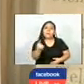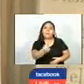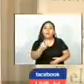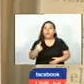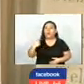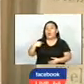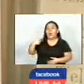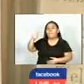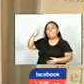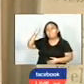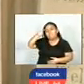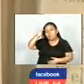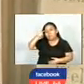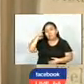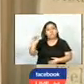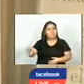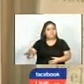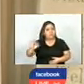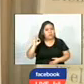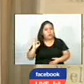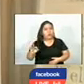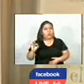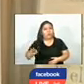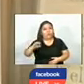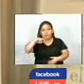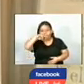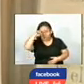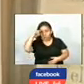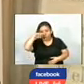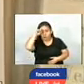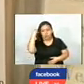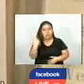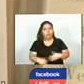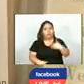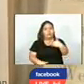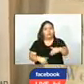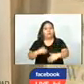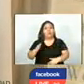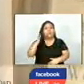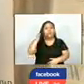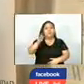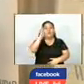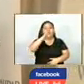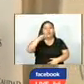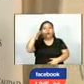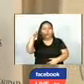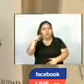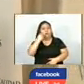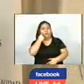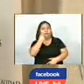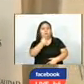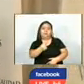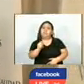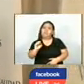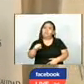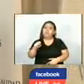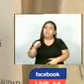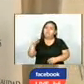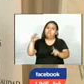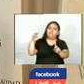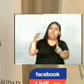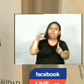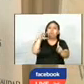consideran que se va por un rumbo correcto en el país, principalmente las personas que consideran que ha disminuido la